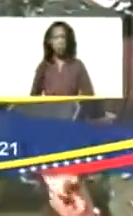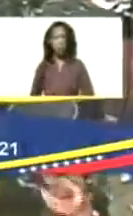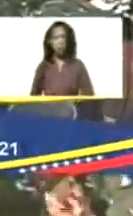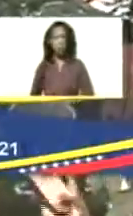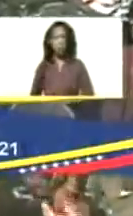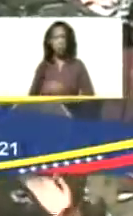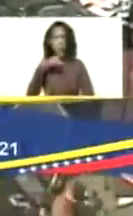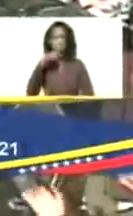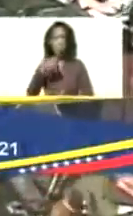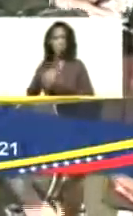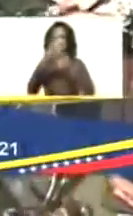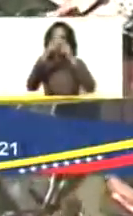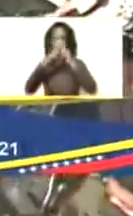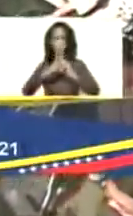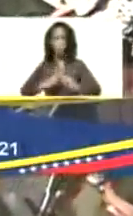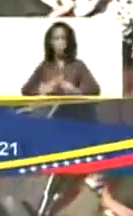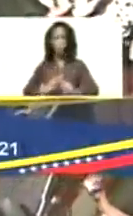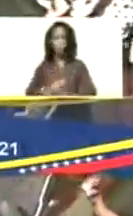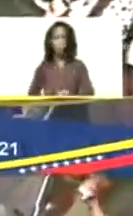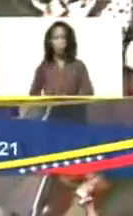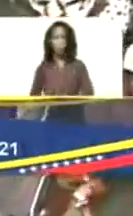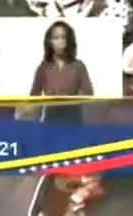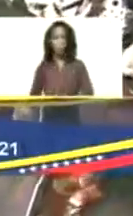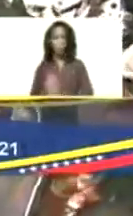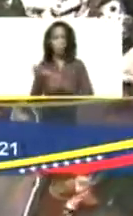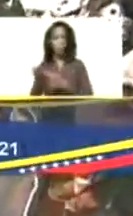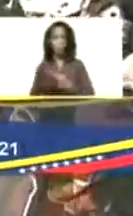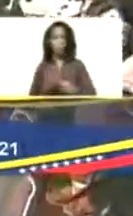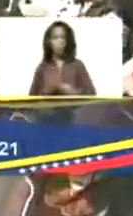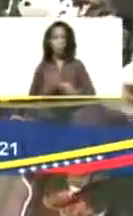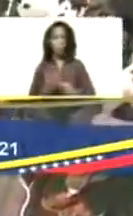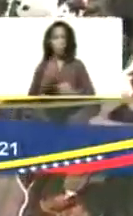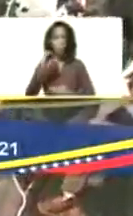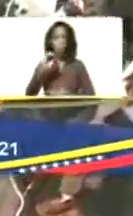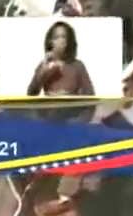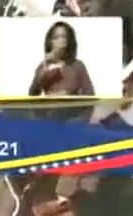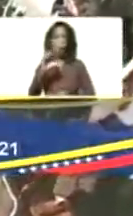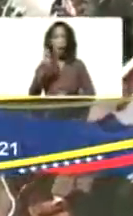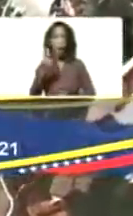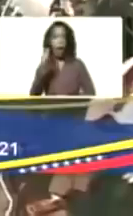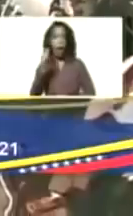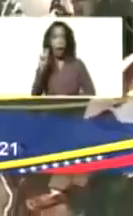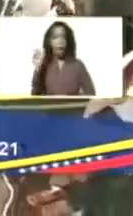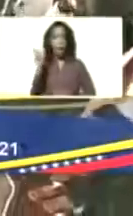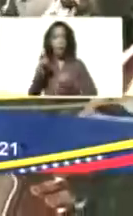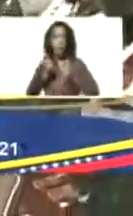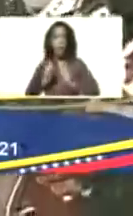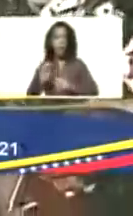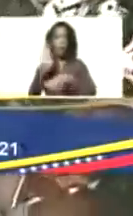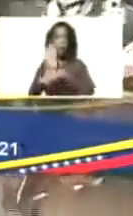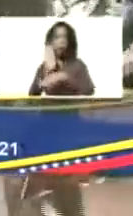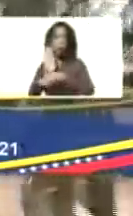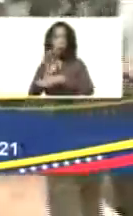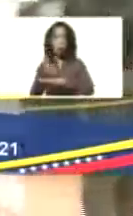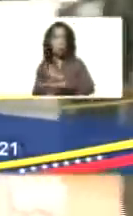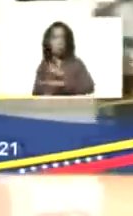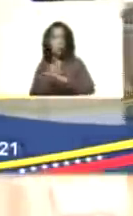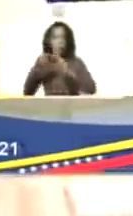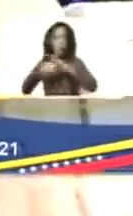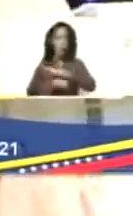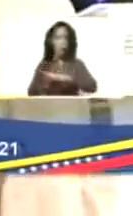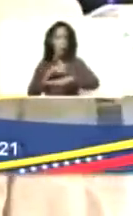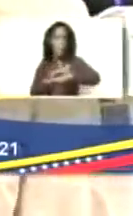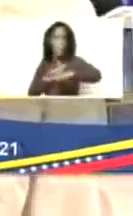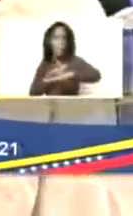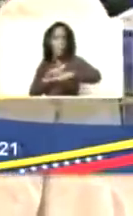Mención honorífica. Recibe Olga Wittig, terapias de curación de quemaduras profundas de piel